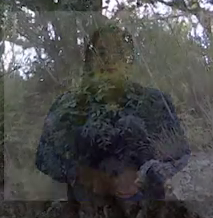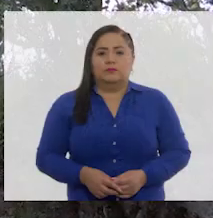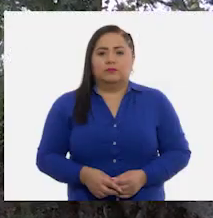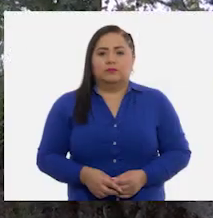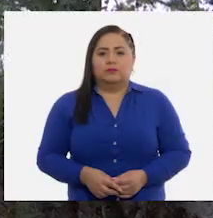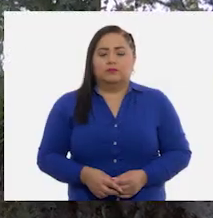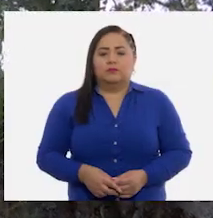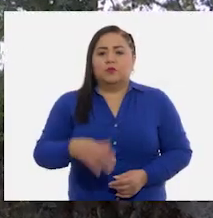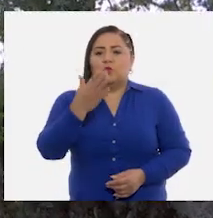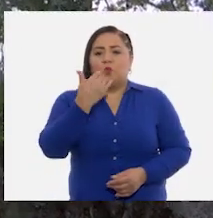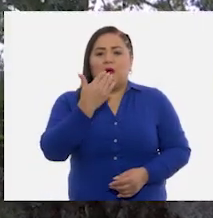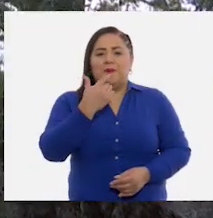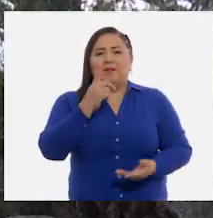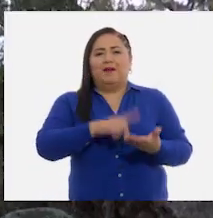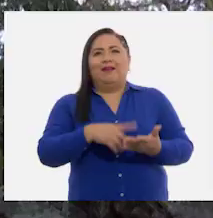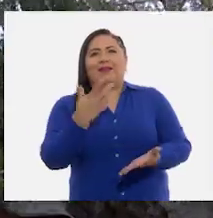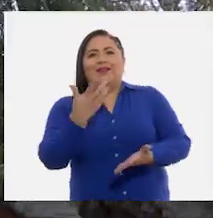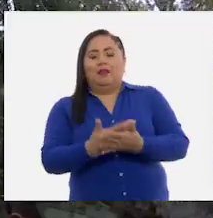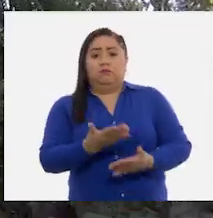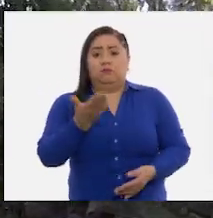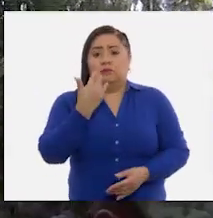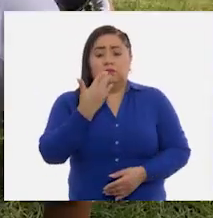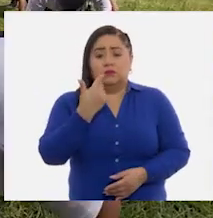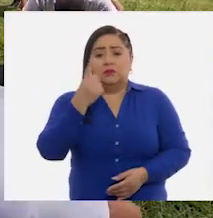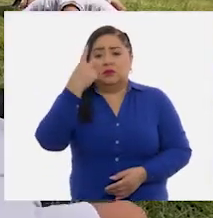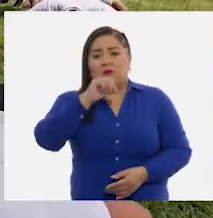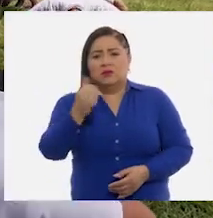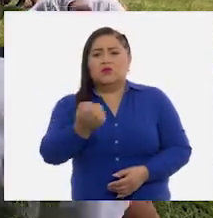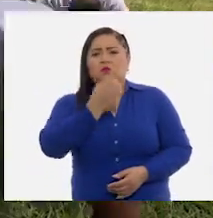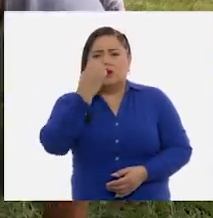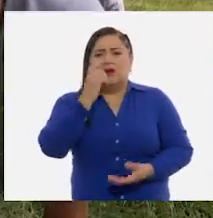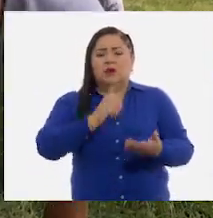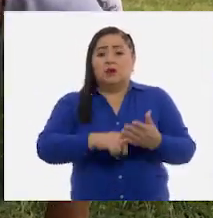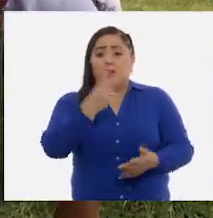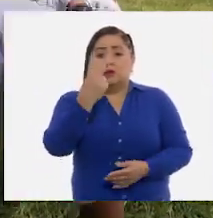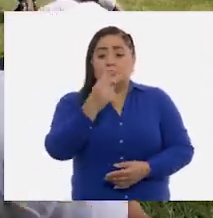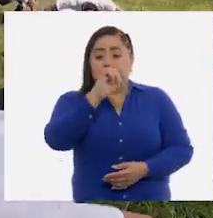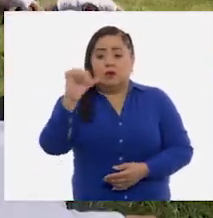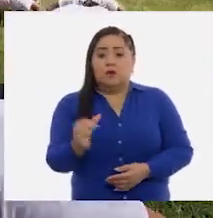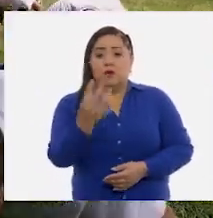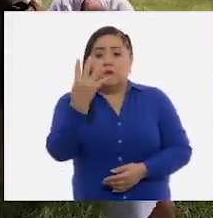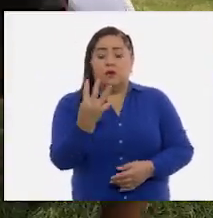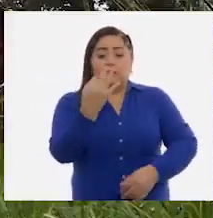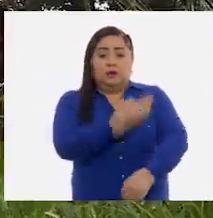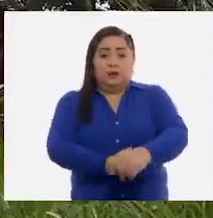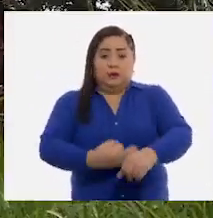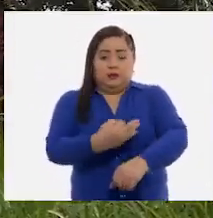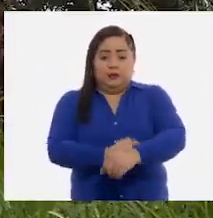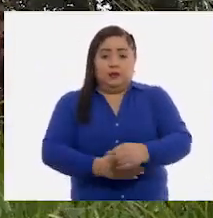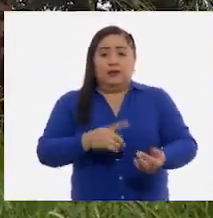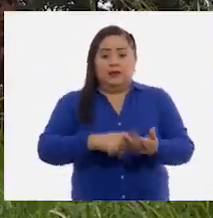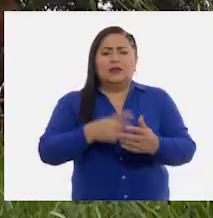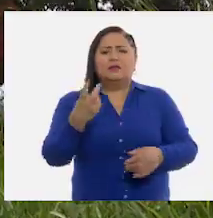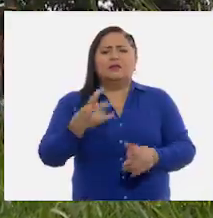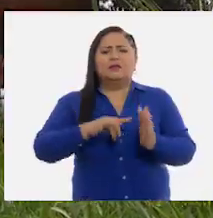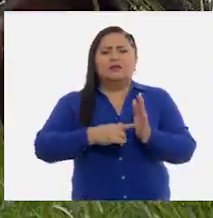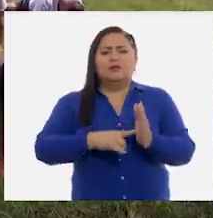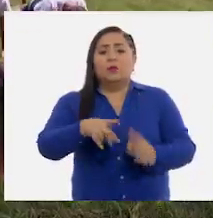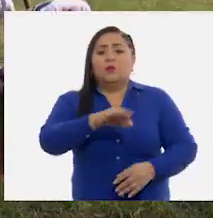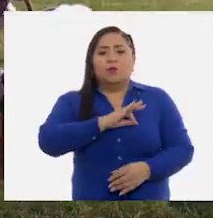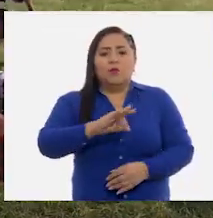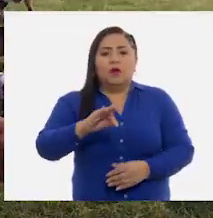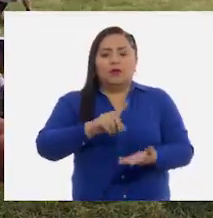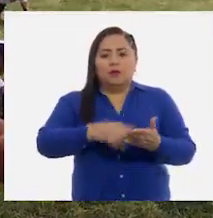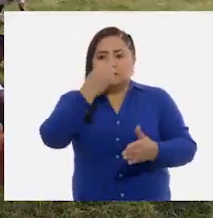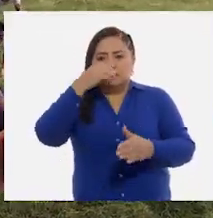No hay tiempo para una siesta. El segundo periodo educativo es de 2 a 4 de la tarde. En este horario pueden estar en